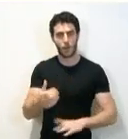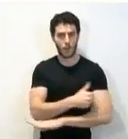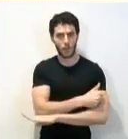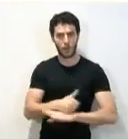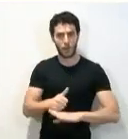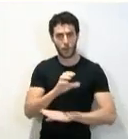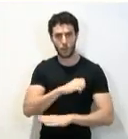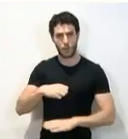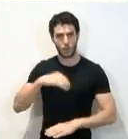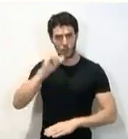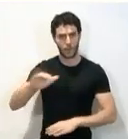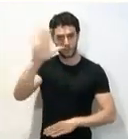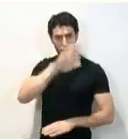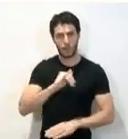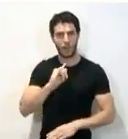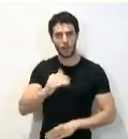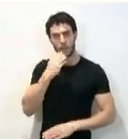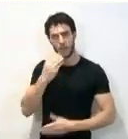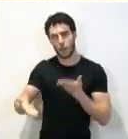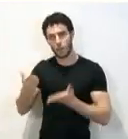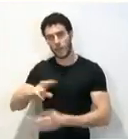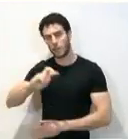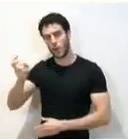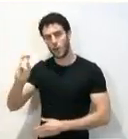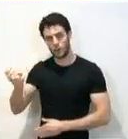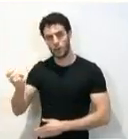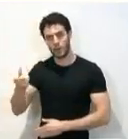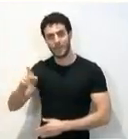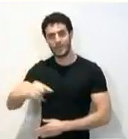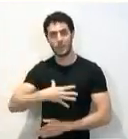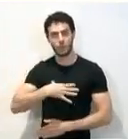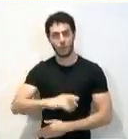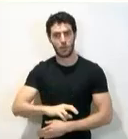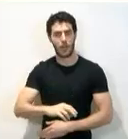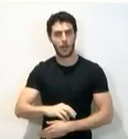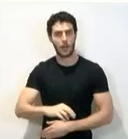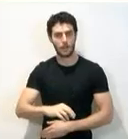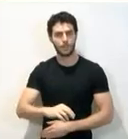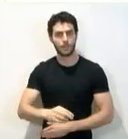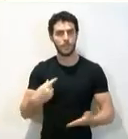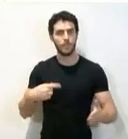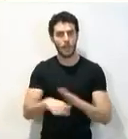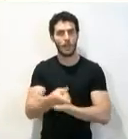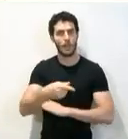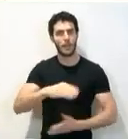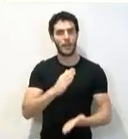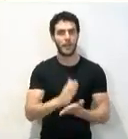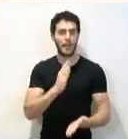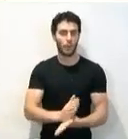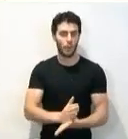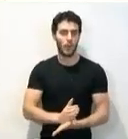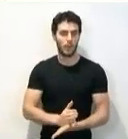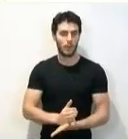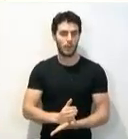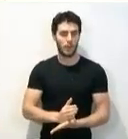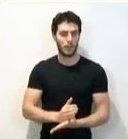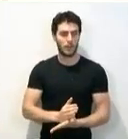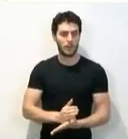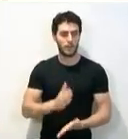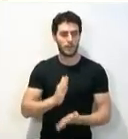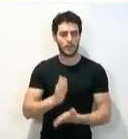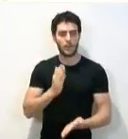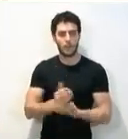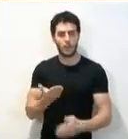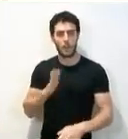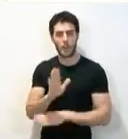nuestra comunidad con respecto a otra y de las posibilidades, por tanto, de avances y de estudios que se han planteado